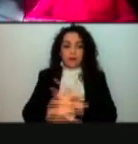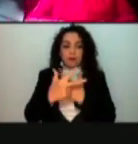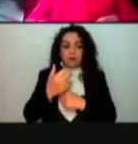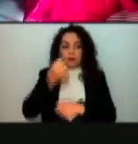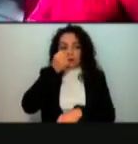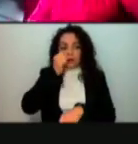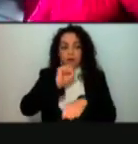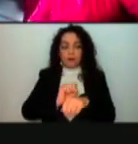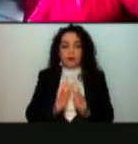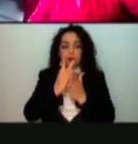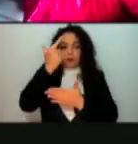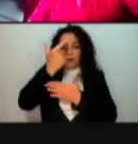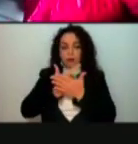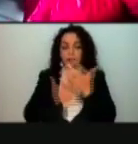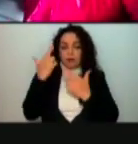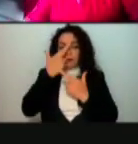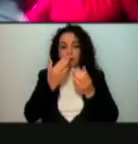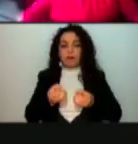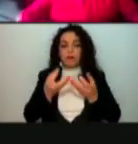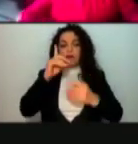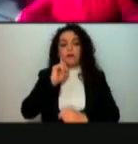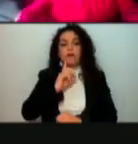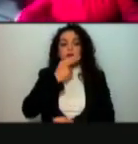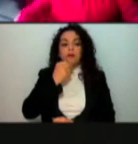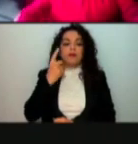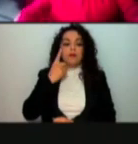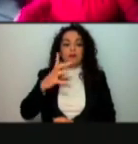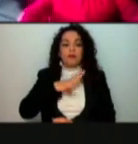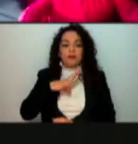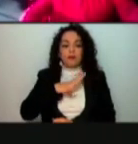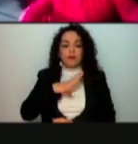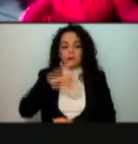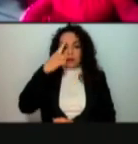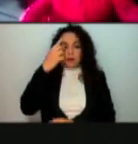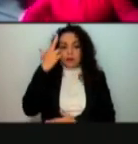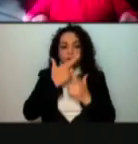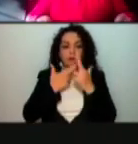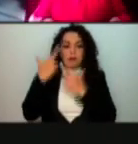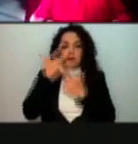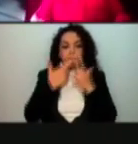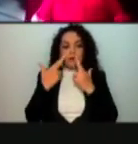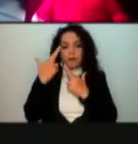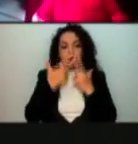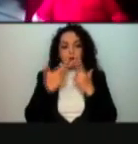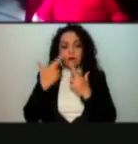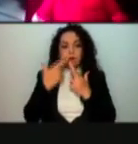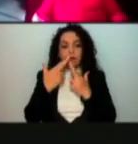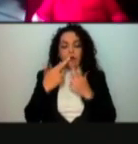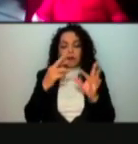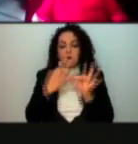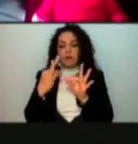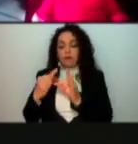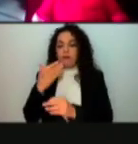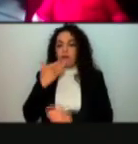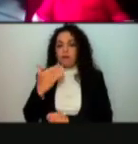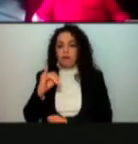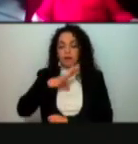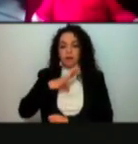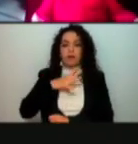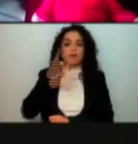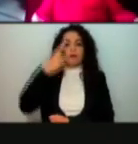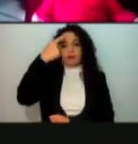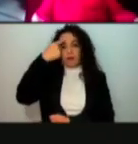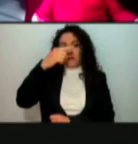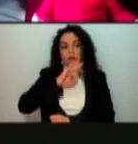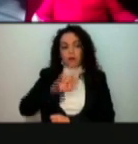el desempeño de los funcionarios, así como las razones y argumentos que expusieron, la comisión eligió los mejores perfiles para la impartición de justicia.